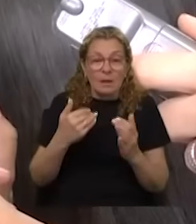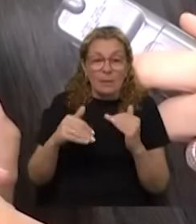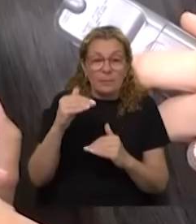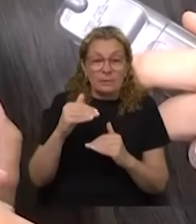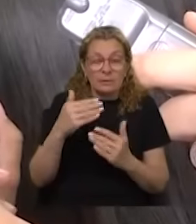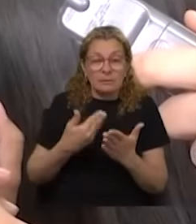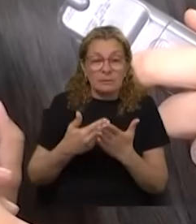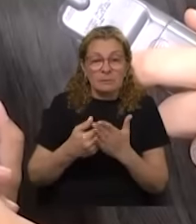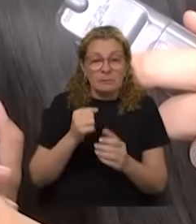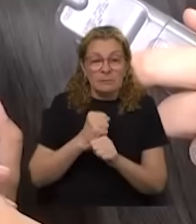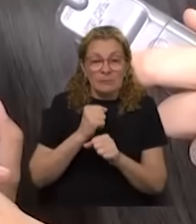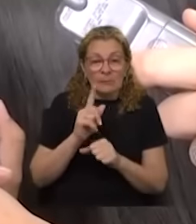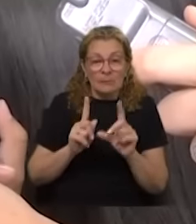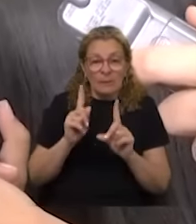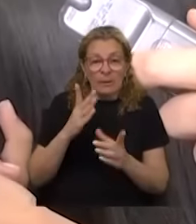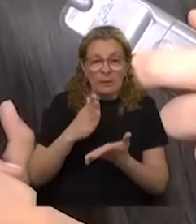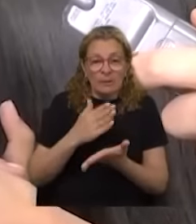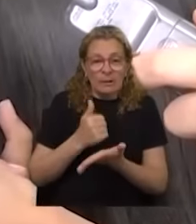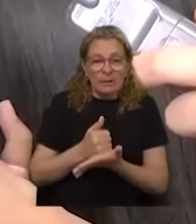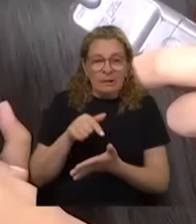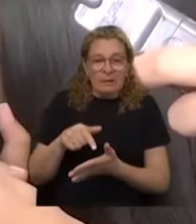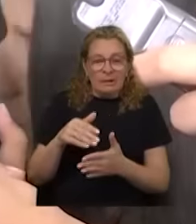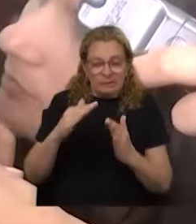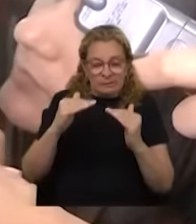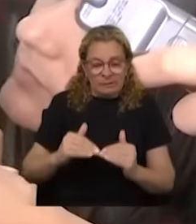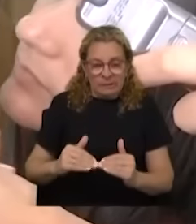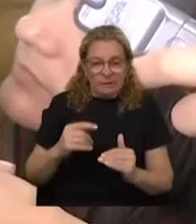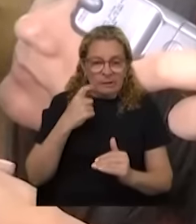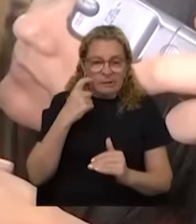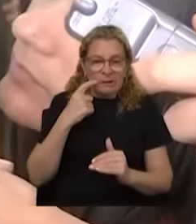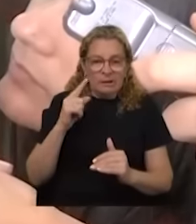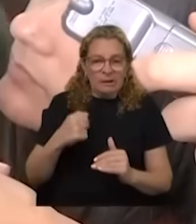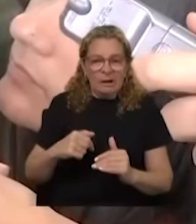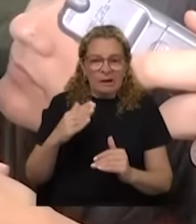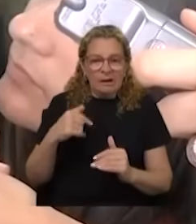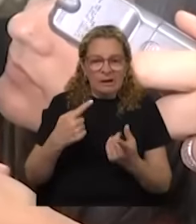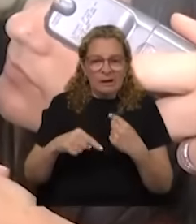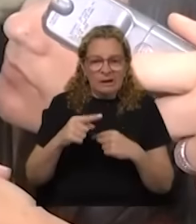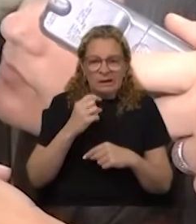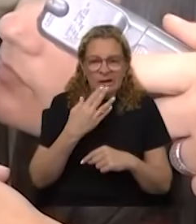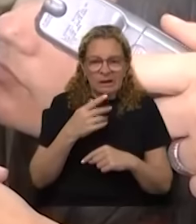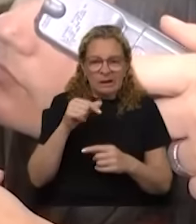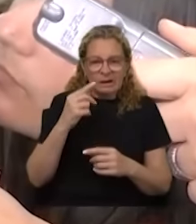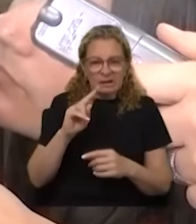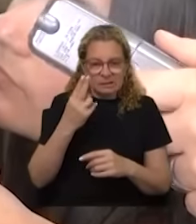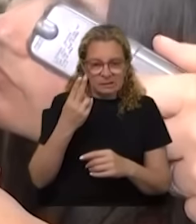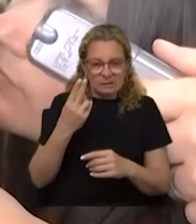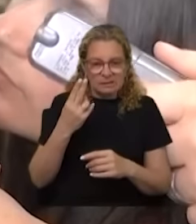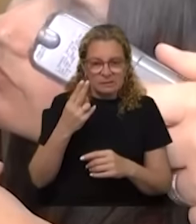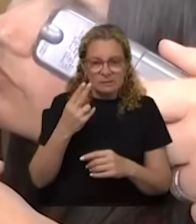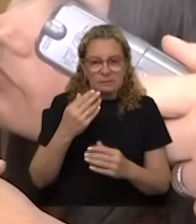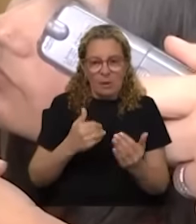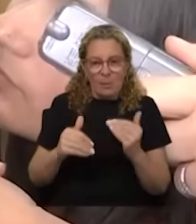del desempleo en alguno de esos departamentos puntuales que haya tirado a la baja el número pero pero bueno a nivel país